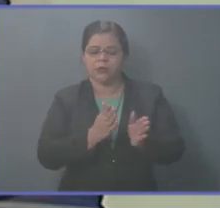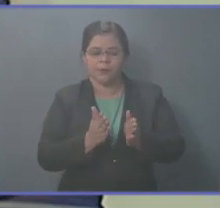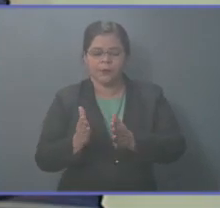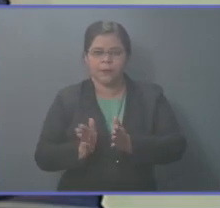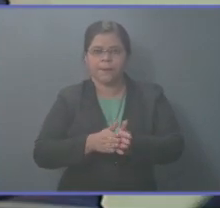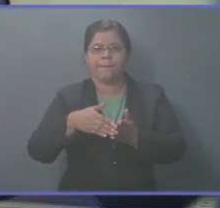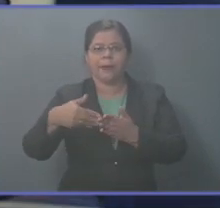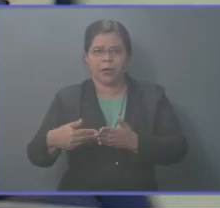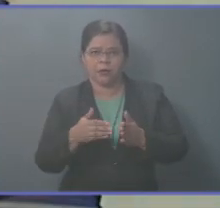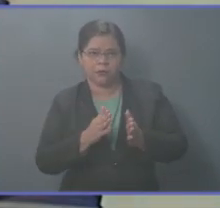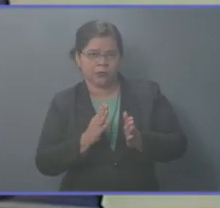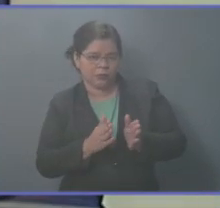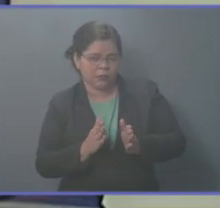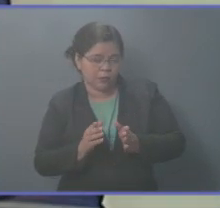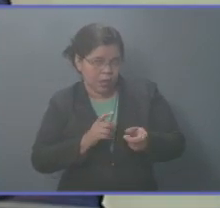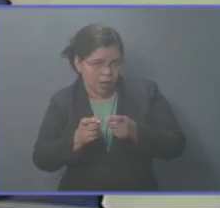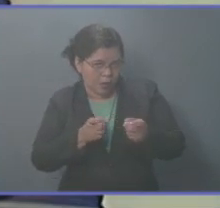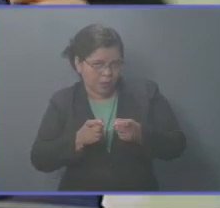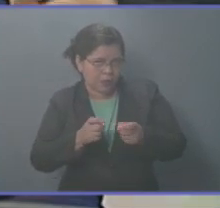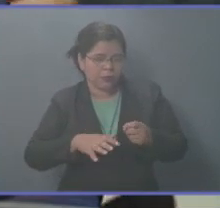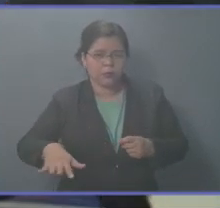Control Territorial.